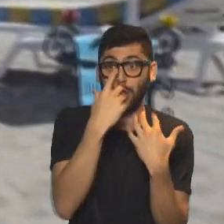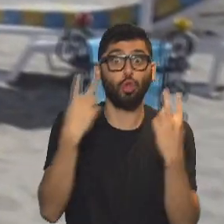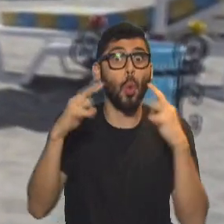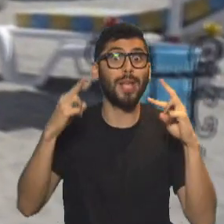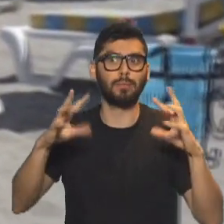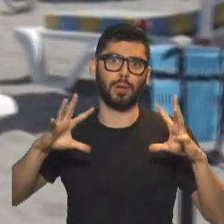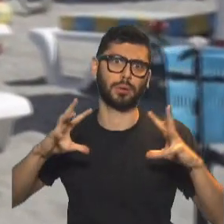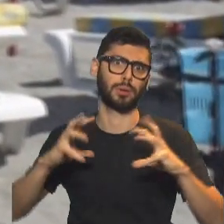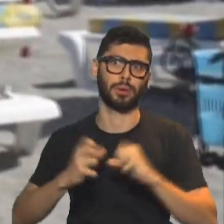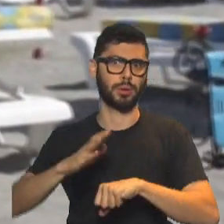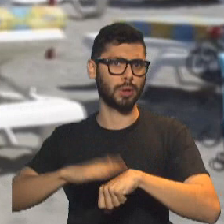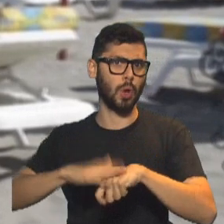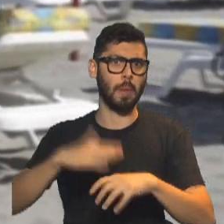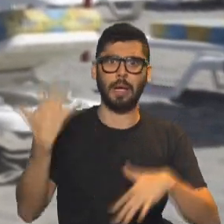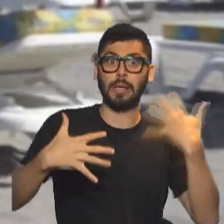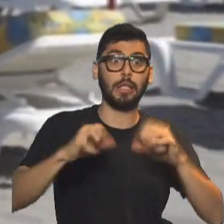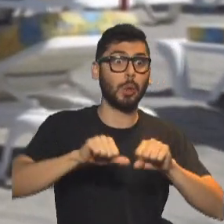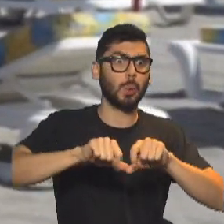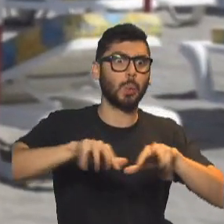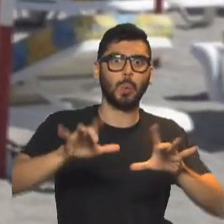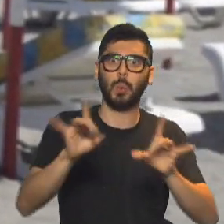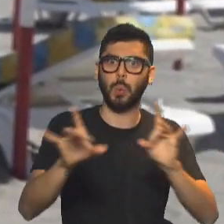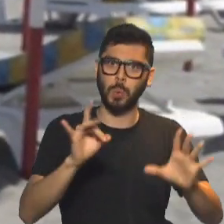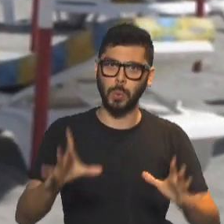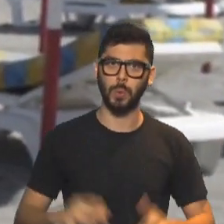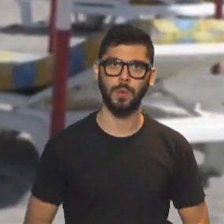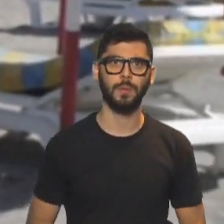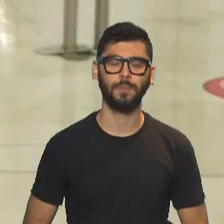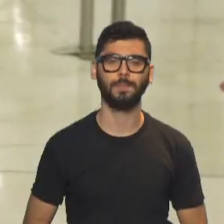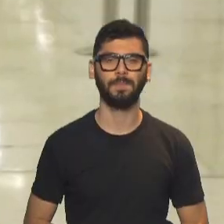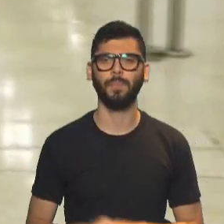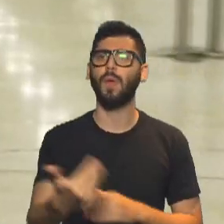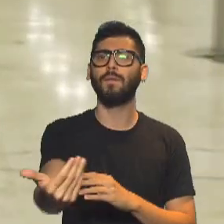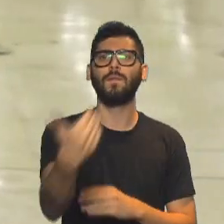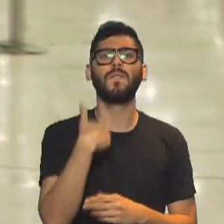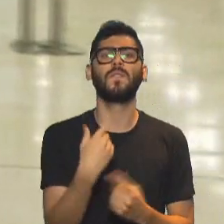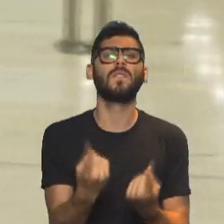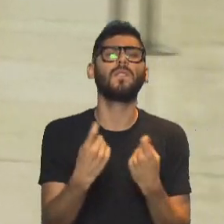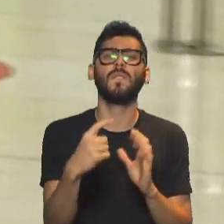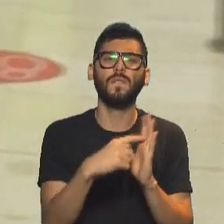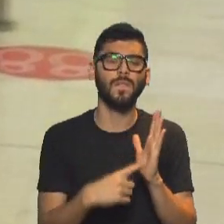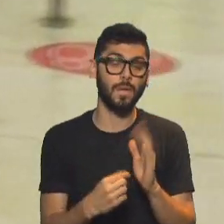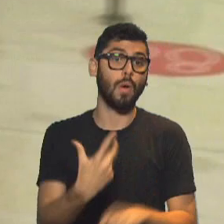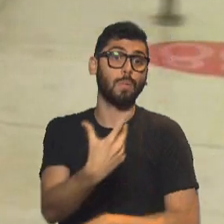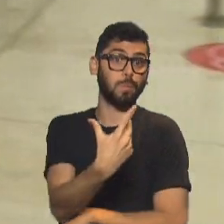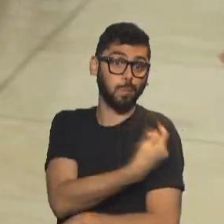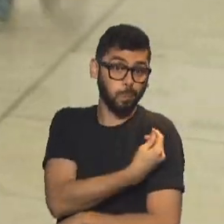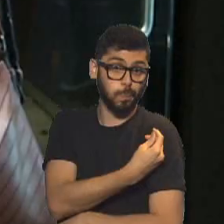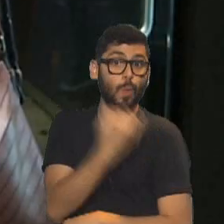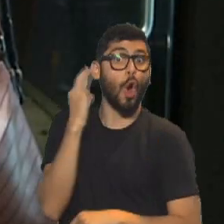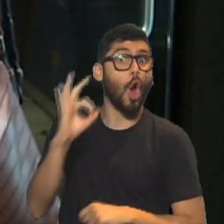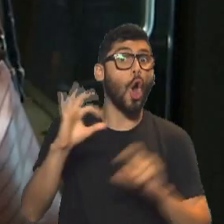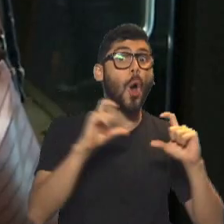por la emergencia sanitaria en el mundo la condición para entrar es haber recibido la vacuna completa